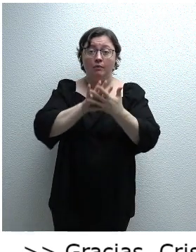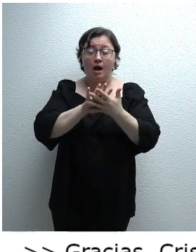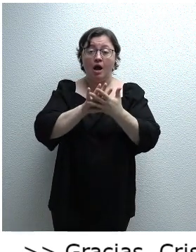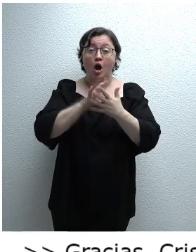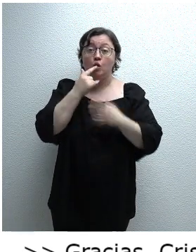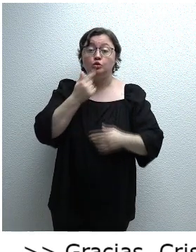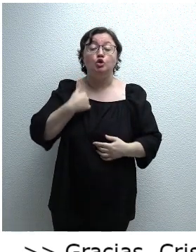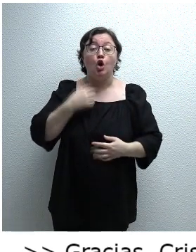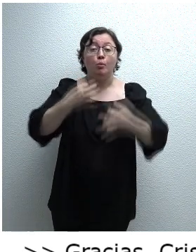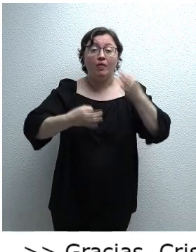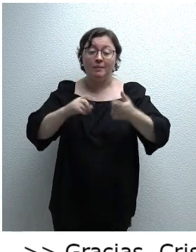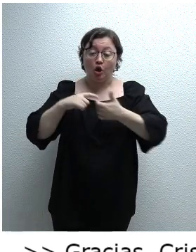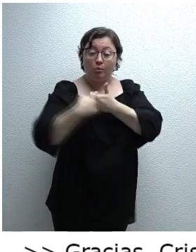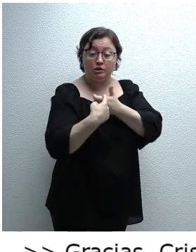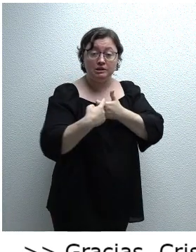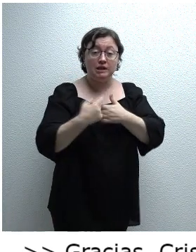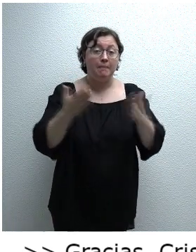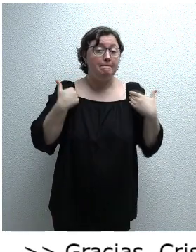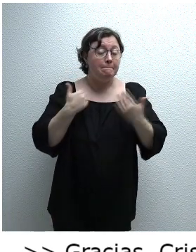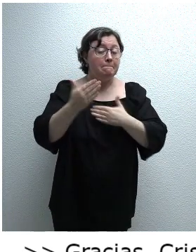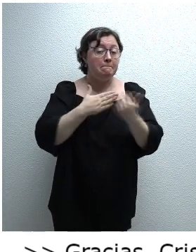a los operadores jurídicos. Es verdad que